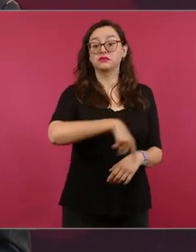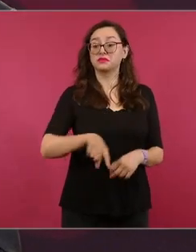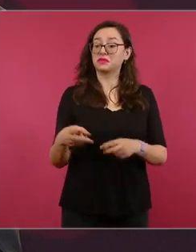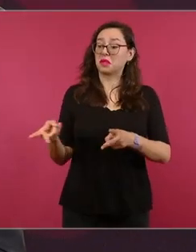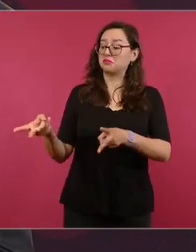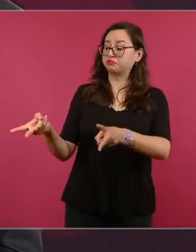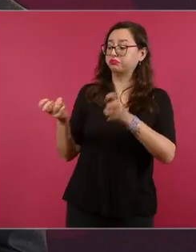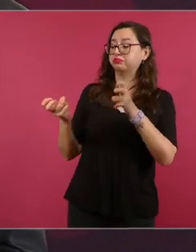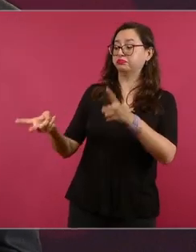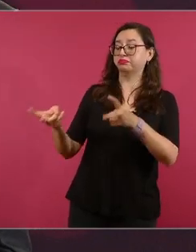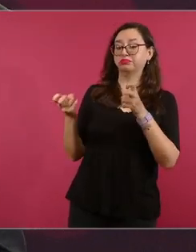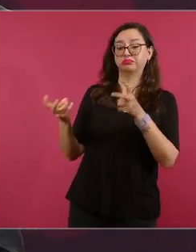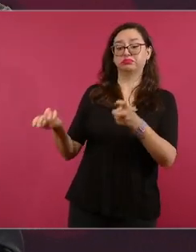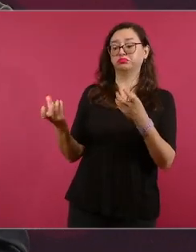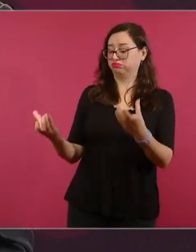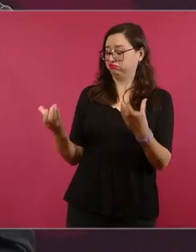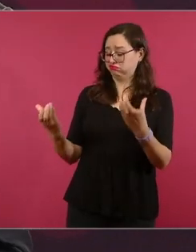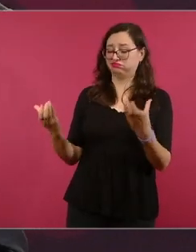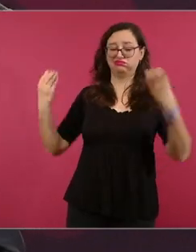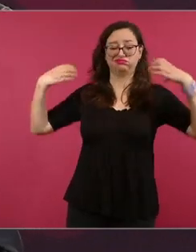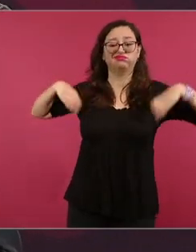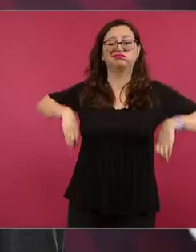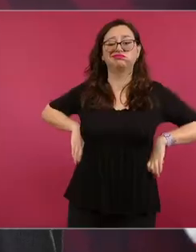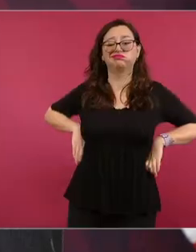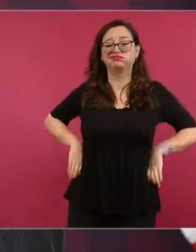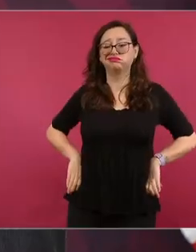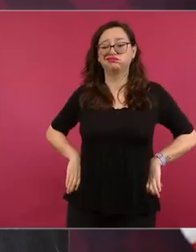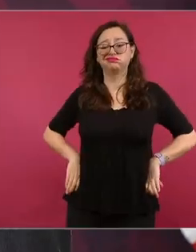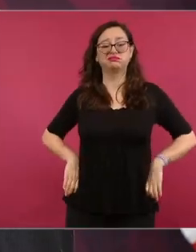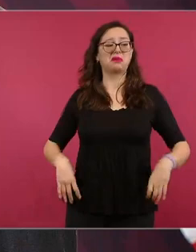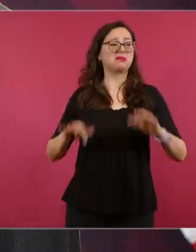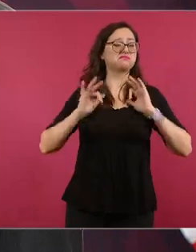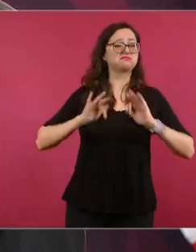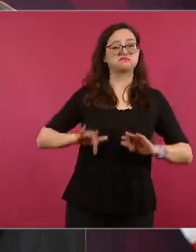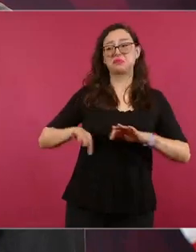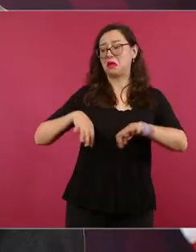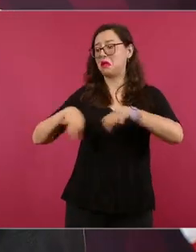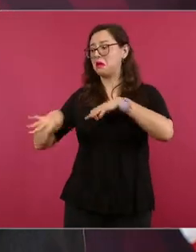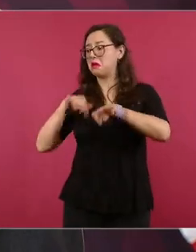lo gastan en yates y en